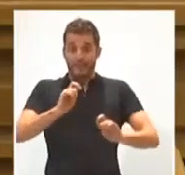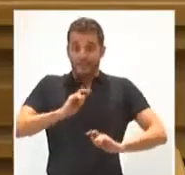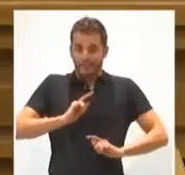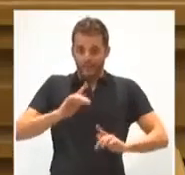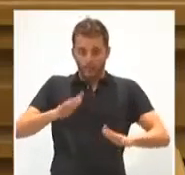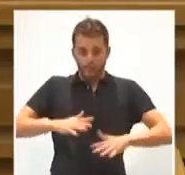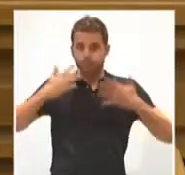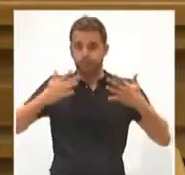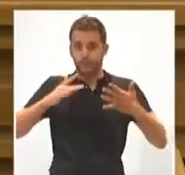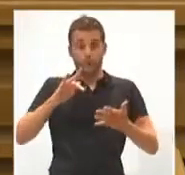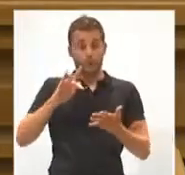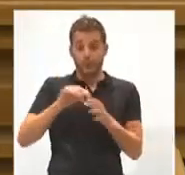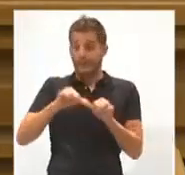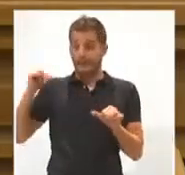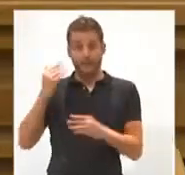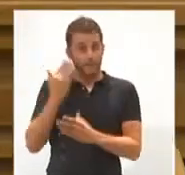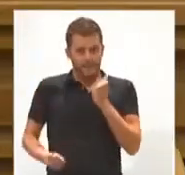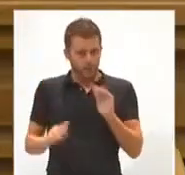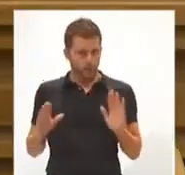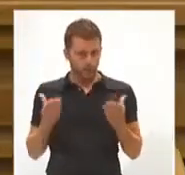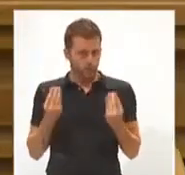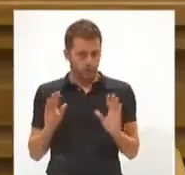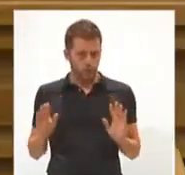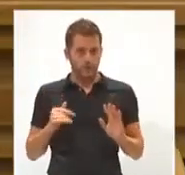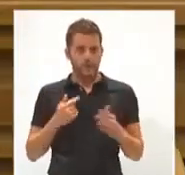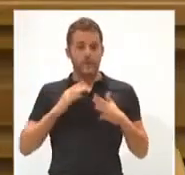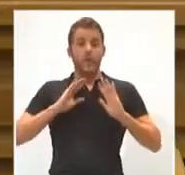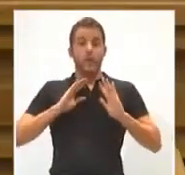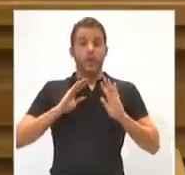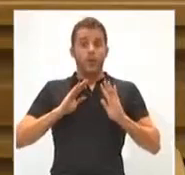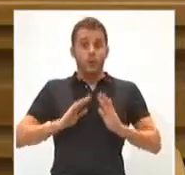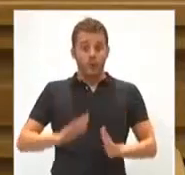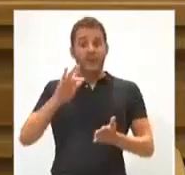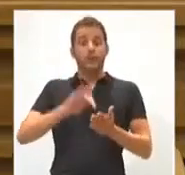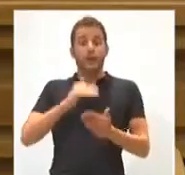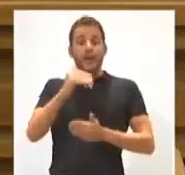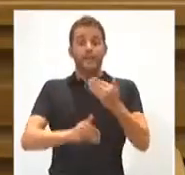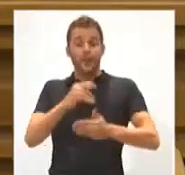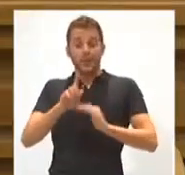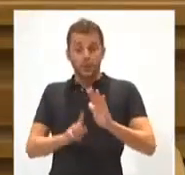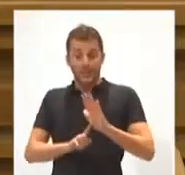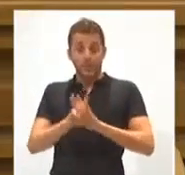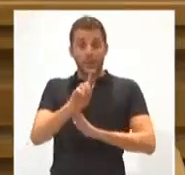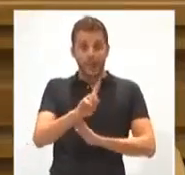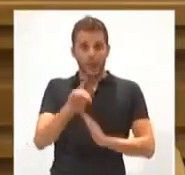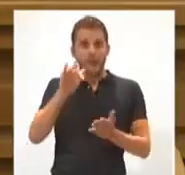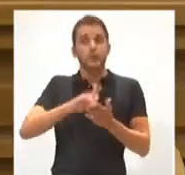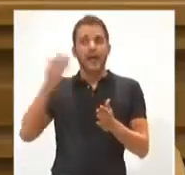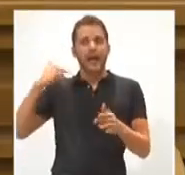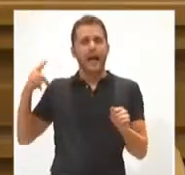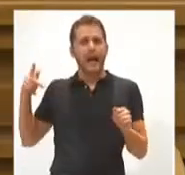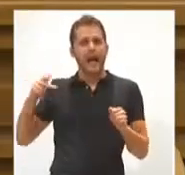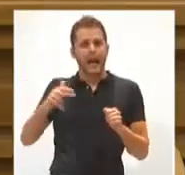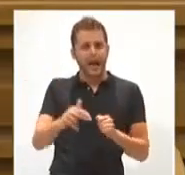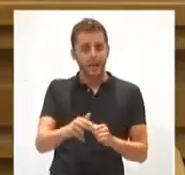cometido y yo el primero menos mal que nos pilló en el proceso de recuperación de todos los recortes que nos encontramos menos mal que nos